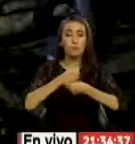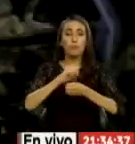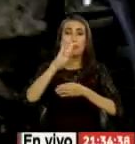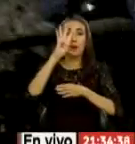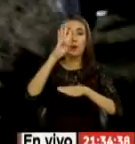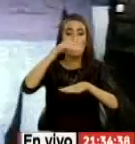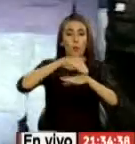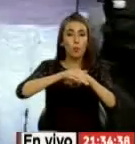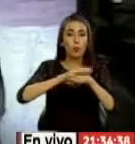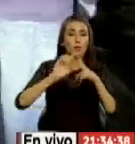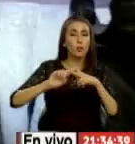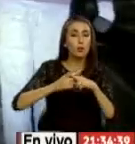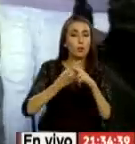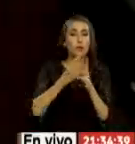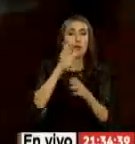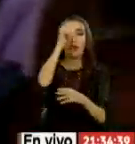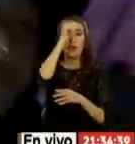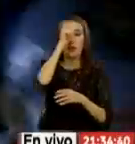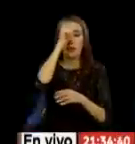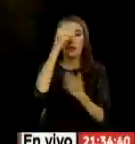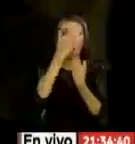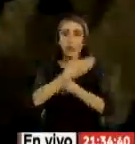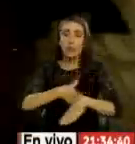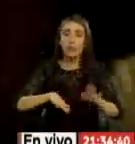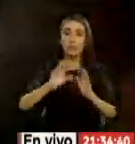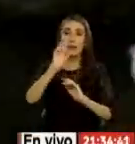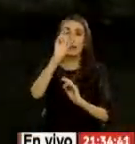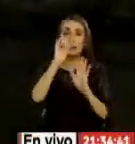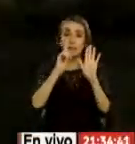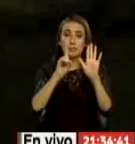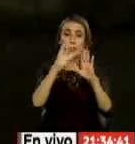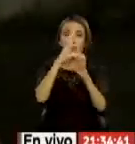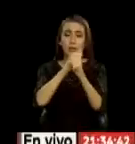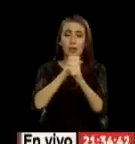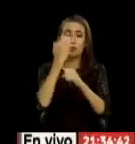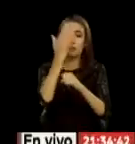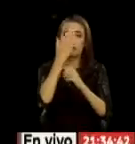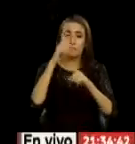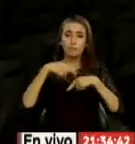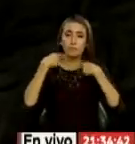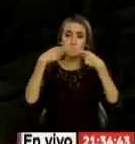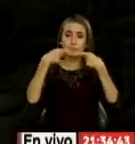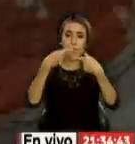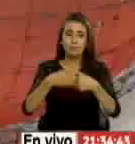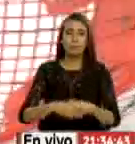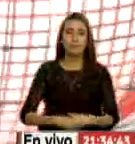de este jueves y culminará el domingo a las 18 horas. Ubel Onofre, Telediario.